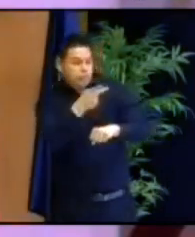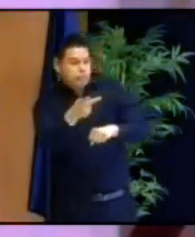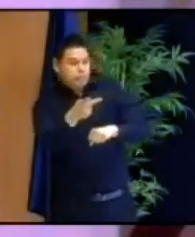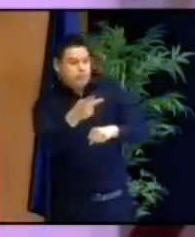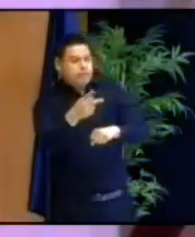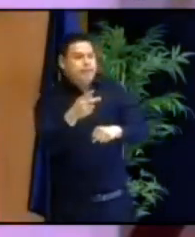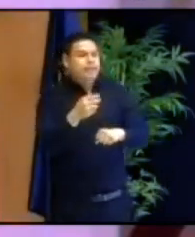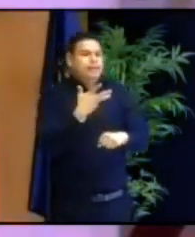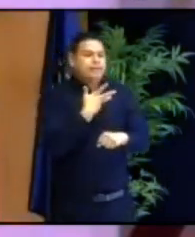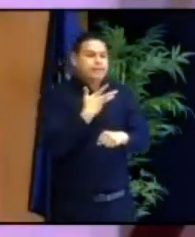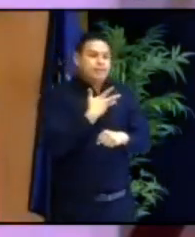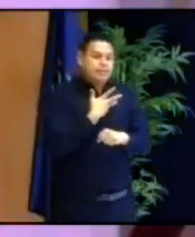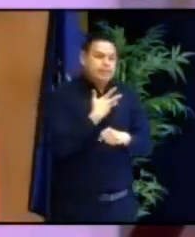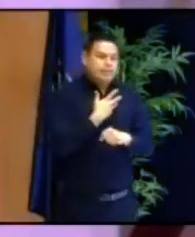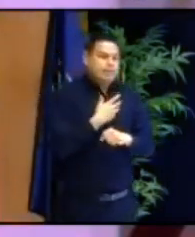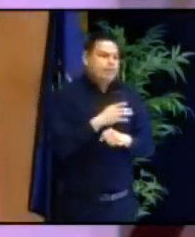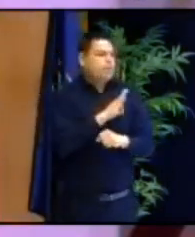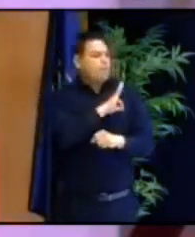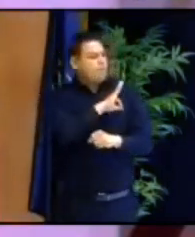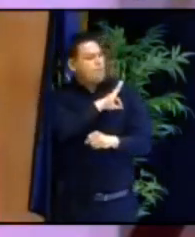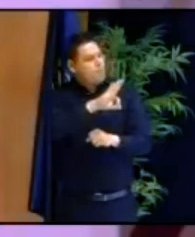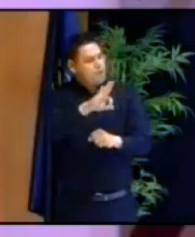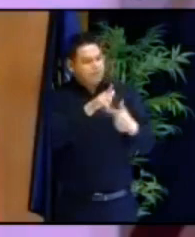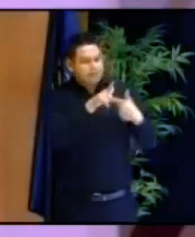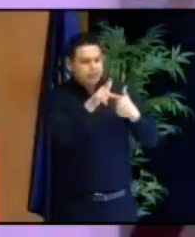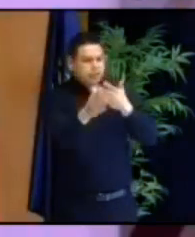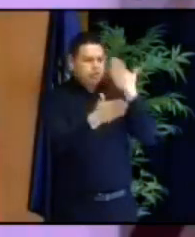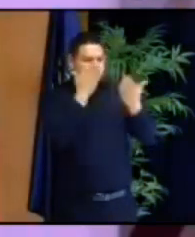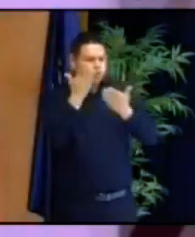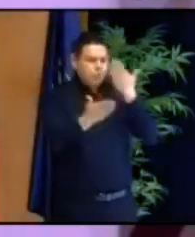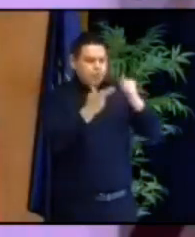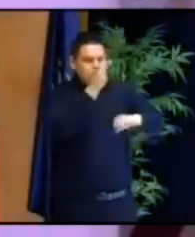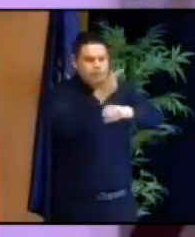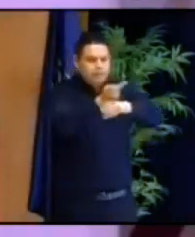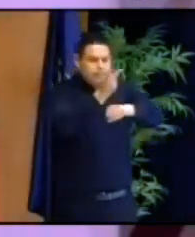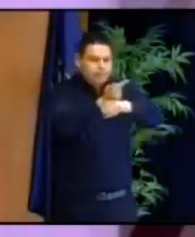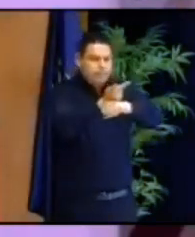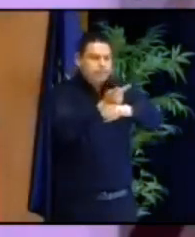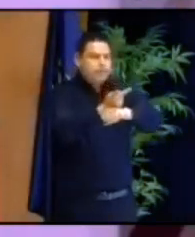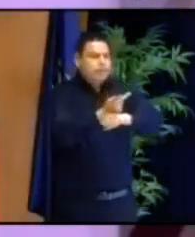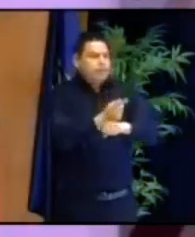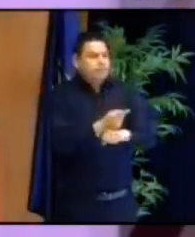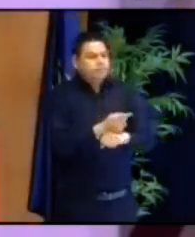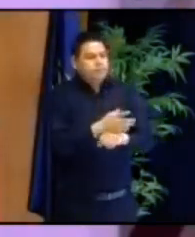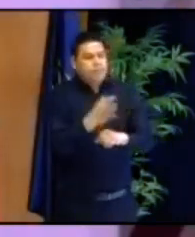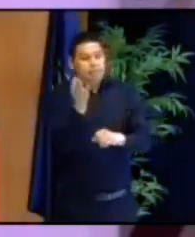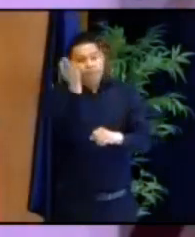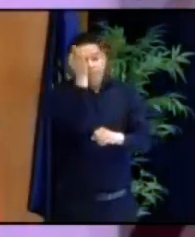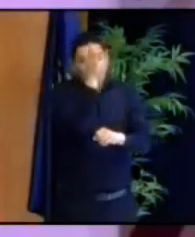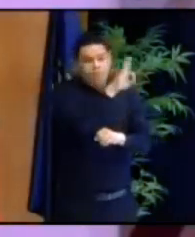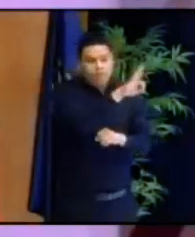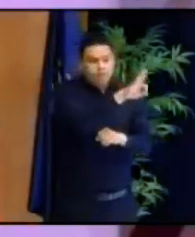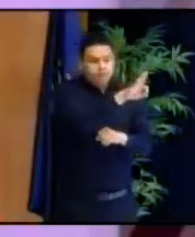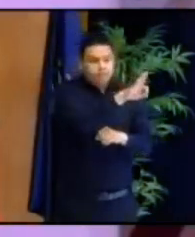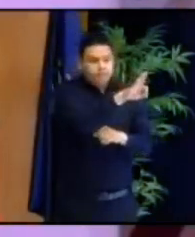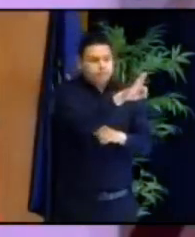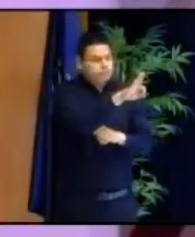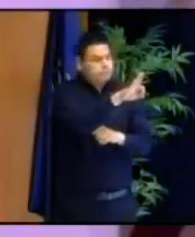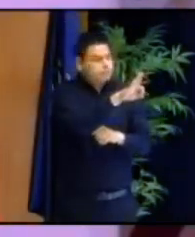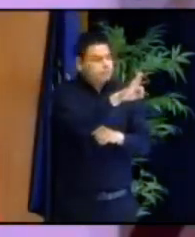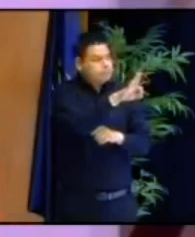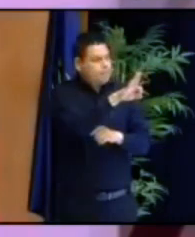que tienen la posibilidad de estudiar la preparatoria. Es falso que